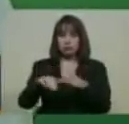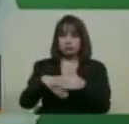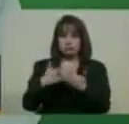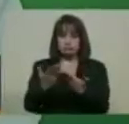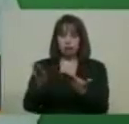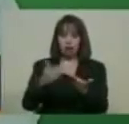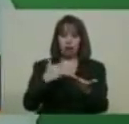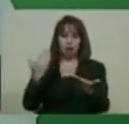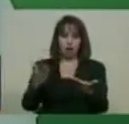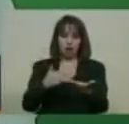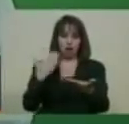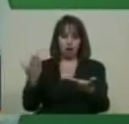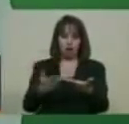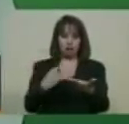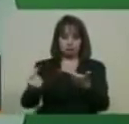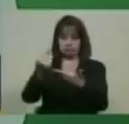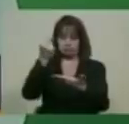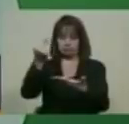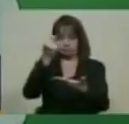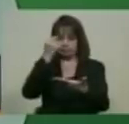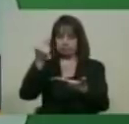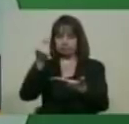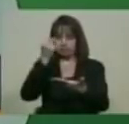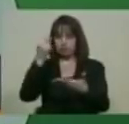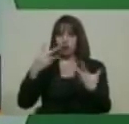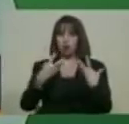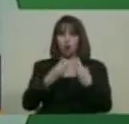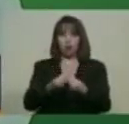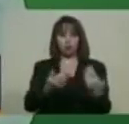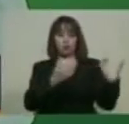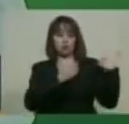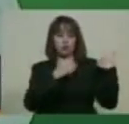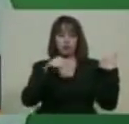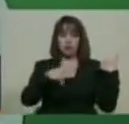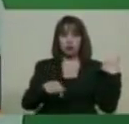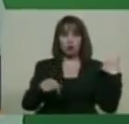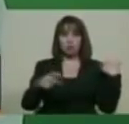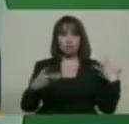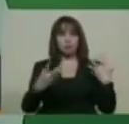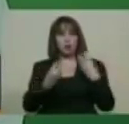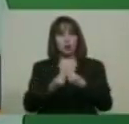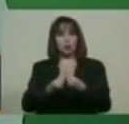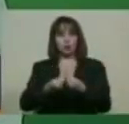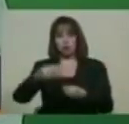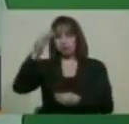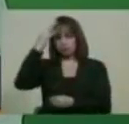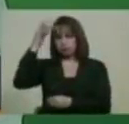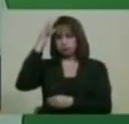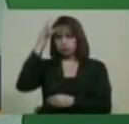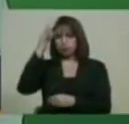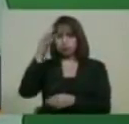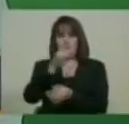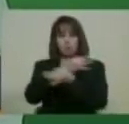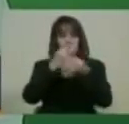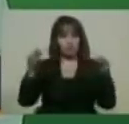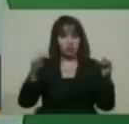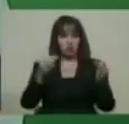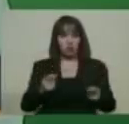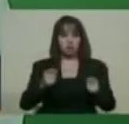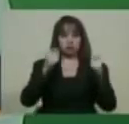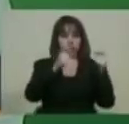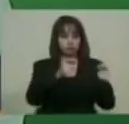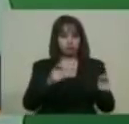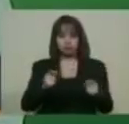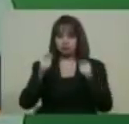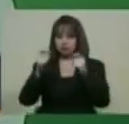madrugadas, porque es mi responsabilidad junto al Estado Mayor Conjunto y las juntas de los ascensos, que los ascensos que se otorguen año por